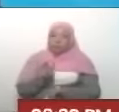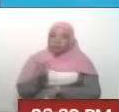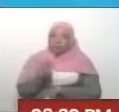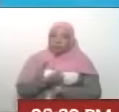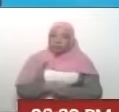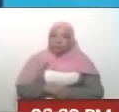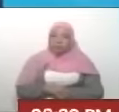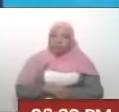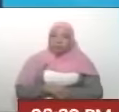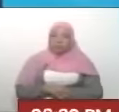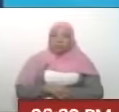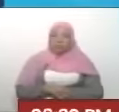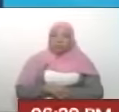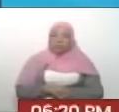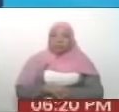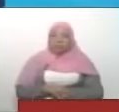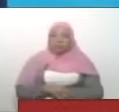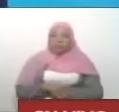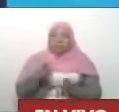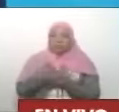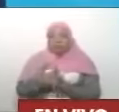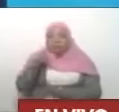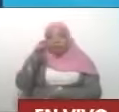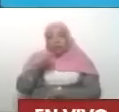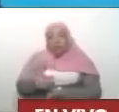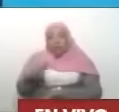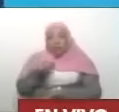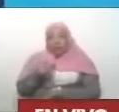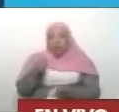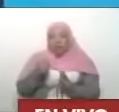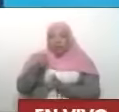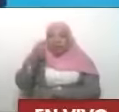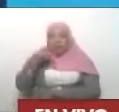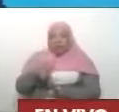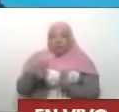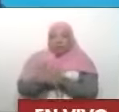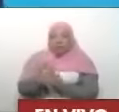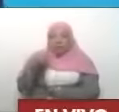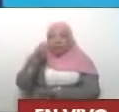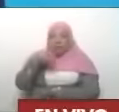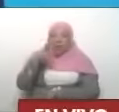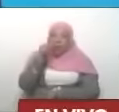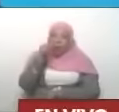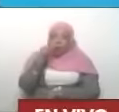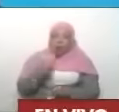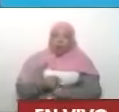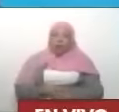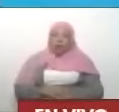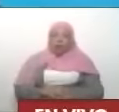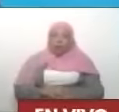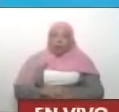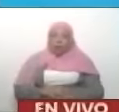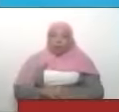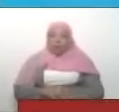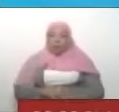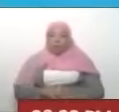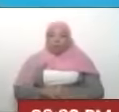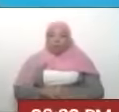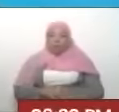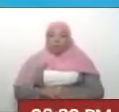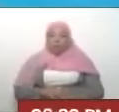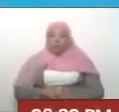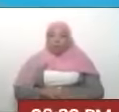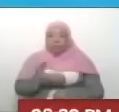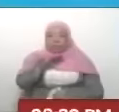era que era una historia de héroes, propietarios, comerciantes, hombres, no aparecía mujeres, era